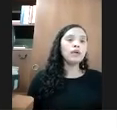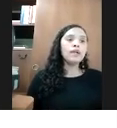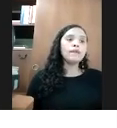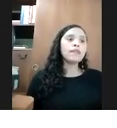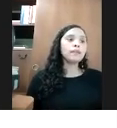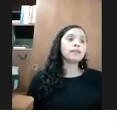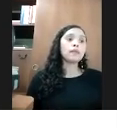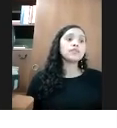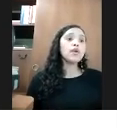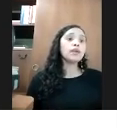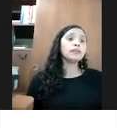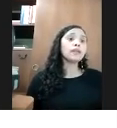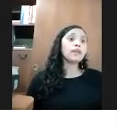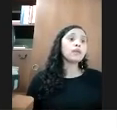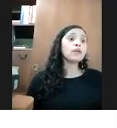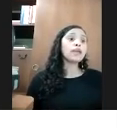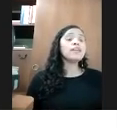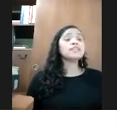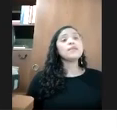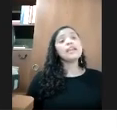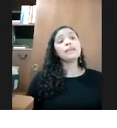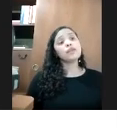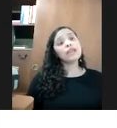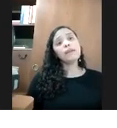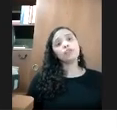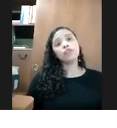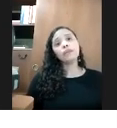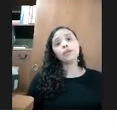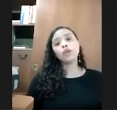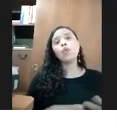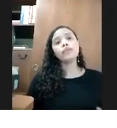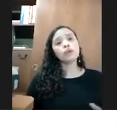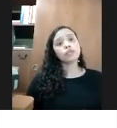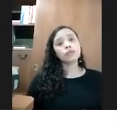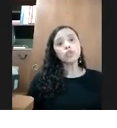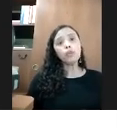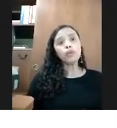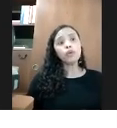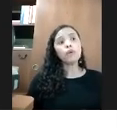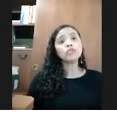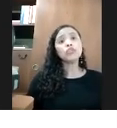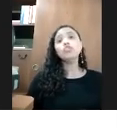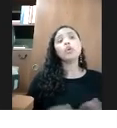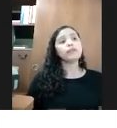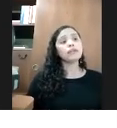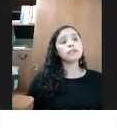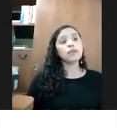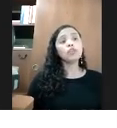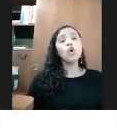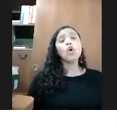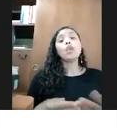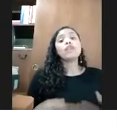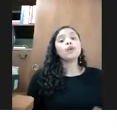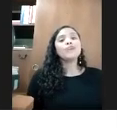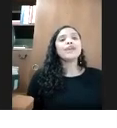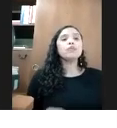largo de mi intervención, que tiene que ver con que si bien la mayoría de las personas mayores cuentan con servicios públicos básicos, no los están recibiendo